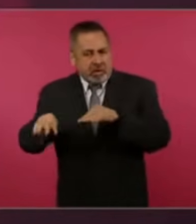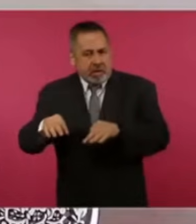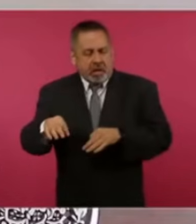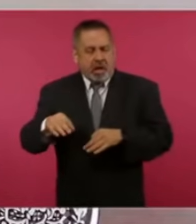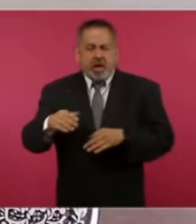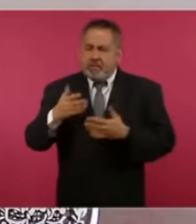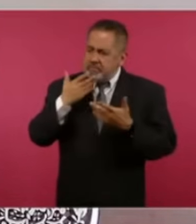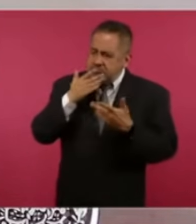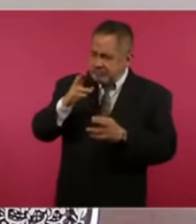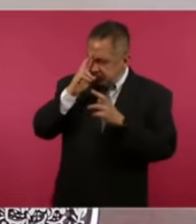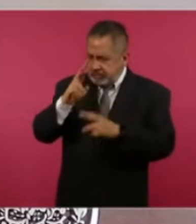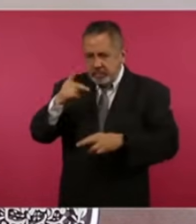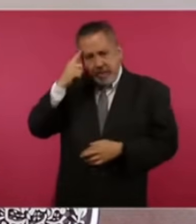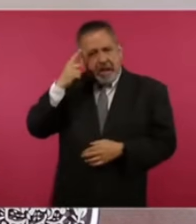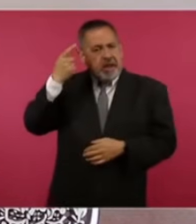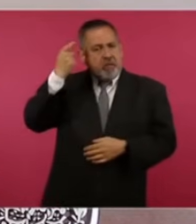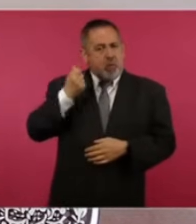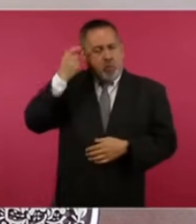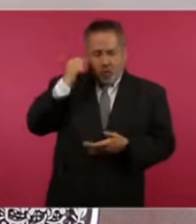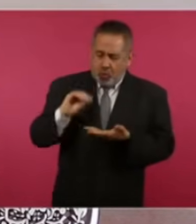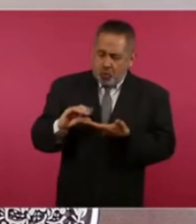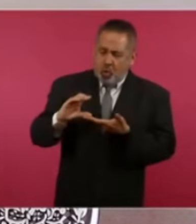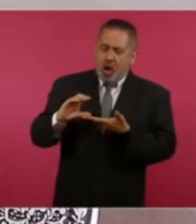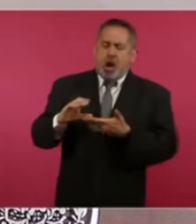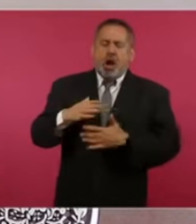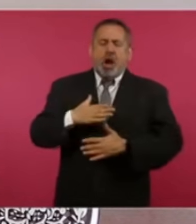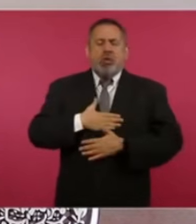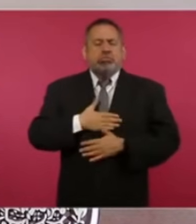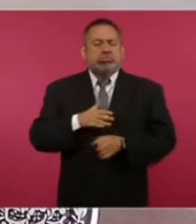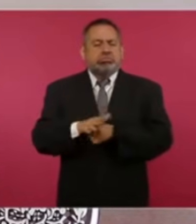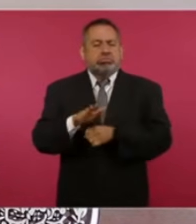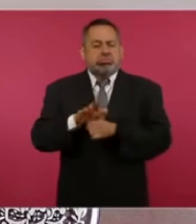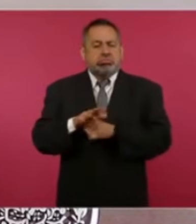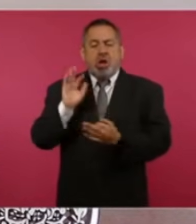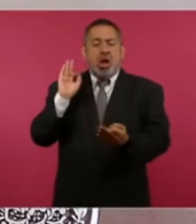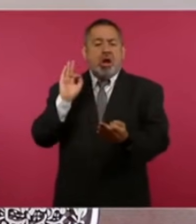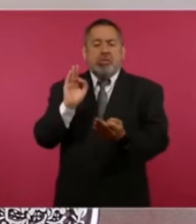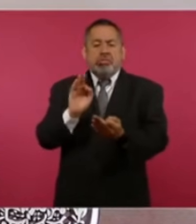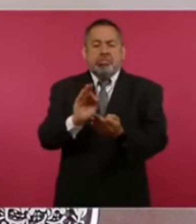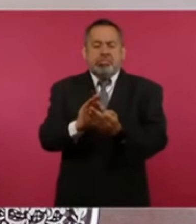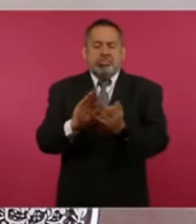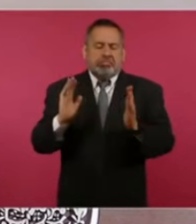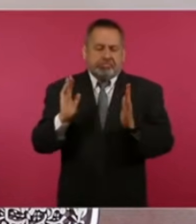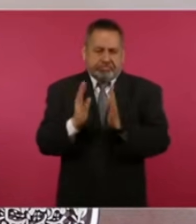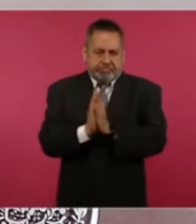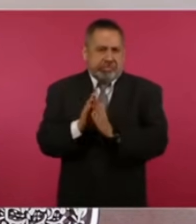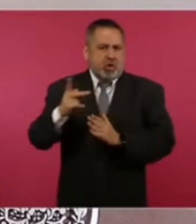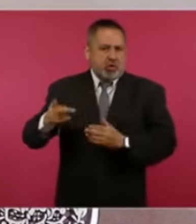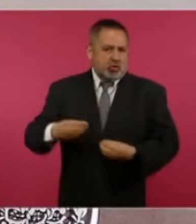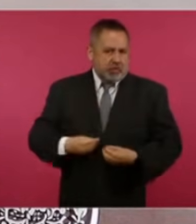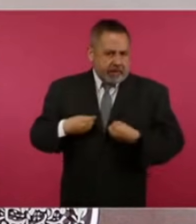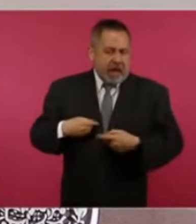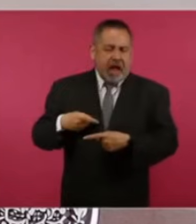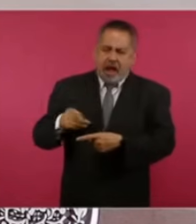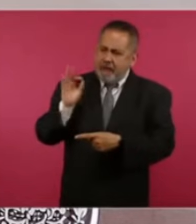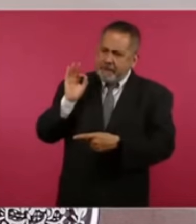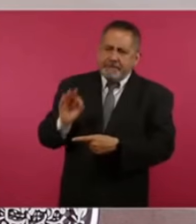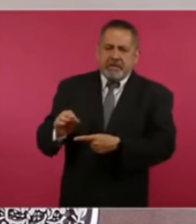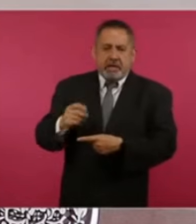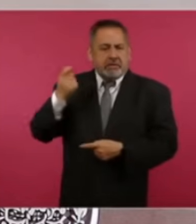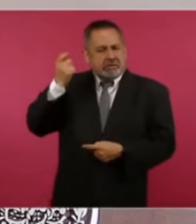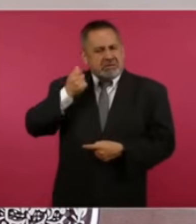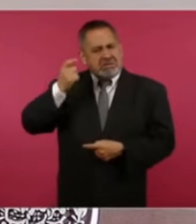pensión suficiente y digna para el último tramo de su vida. Derecho arrebatado por